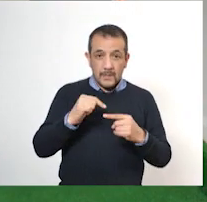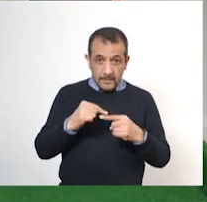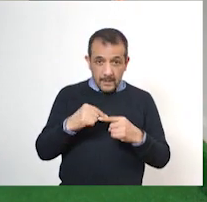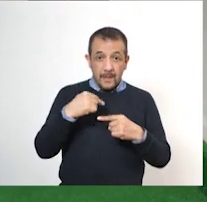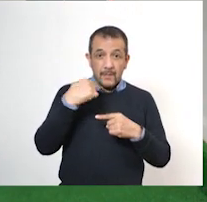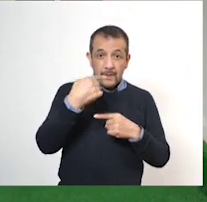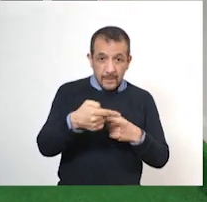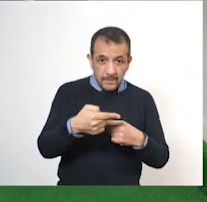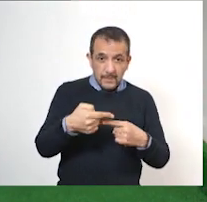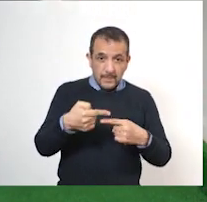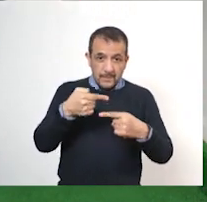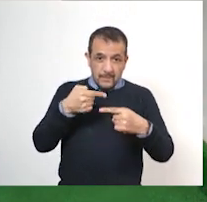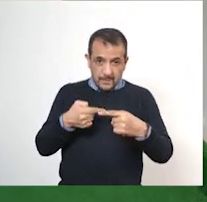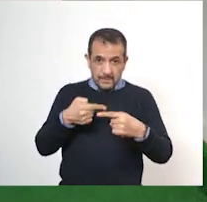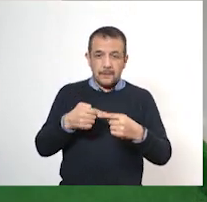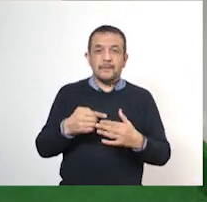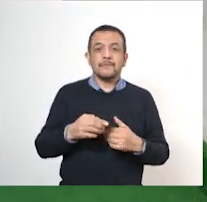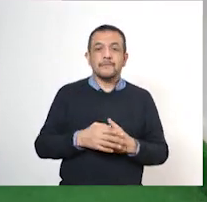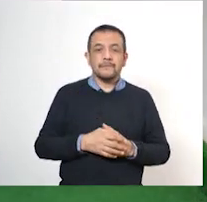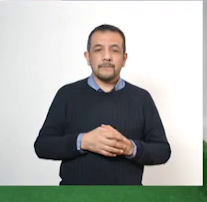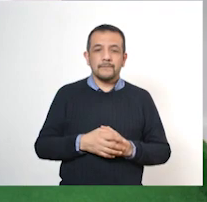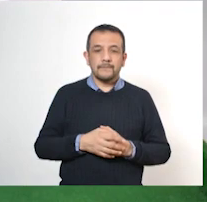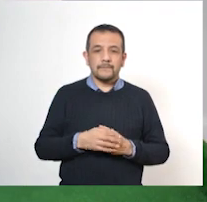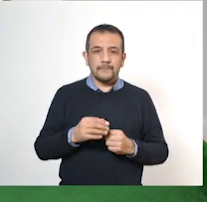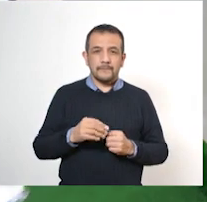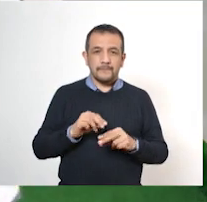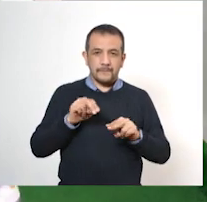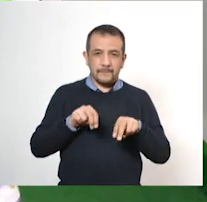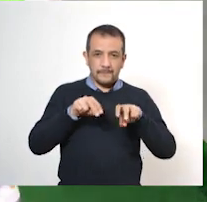¿Listos? ¡A jugar!